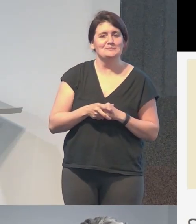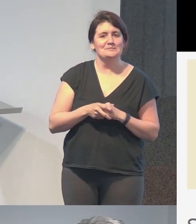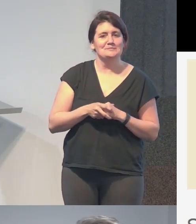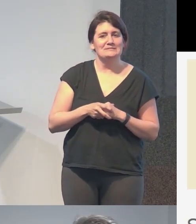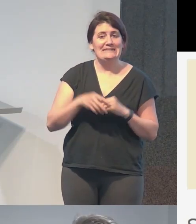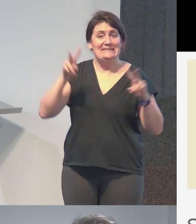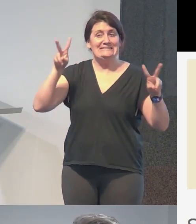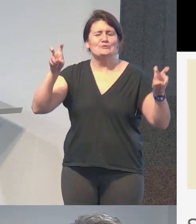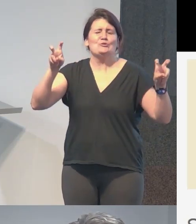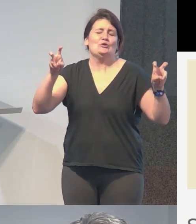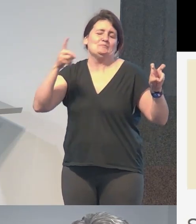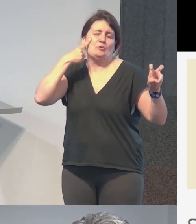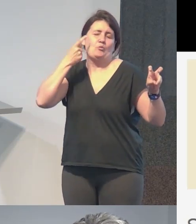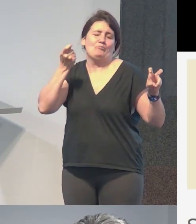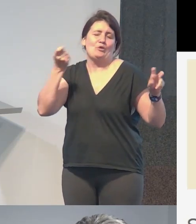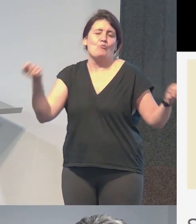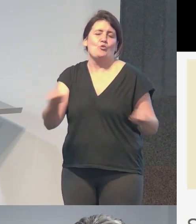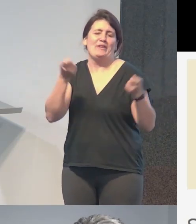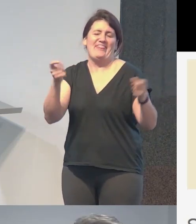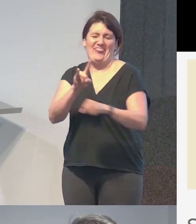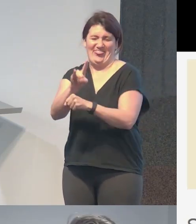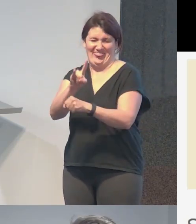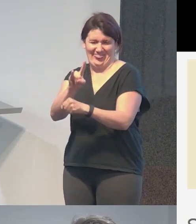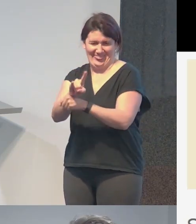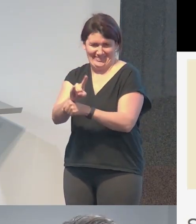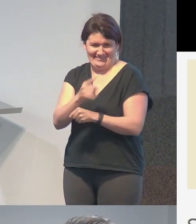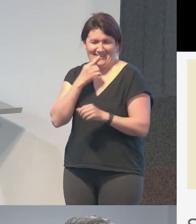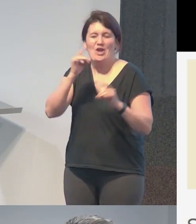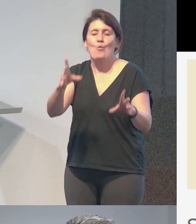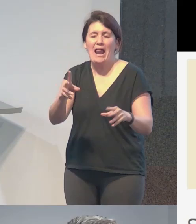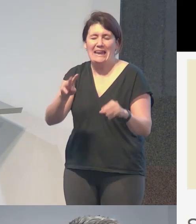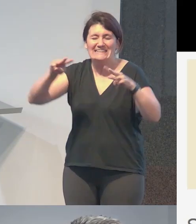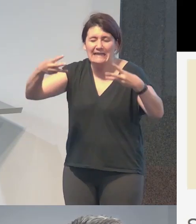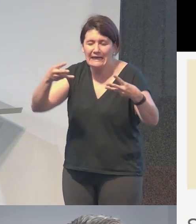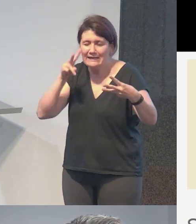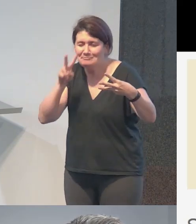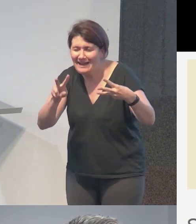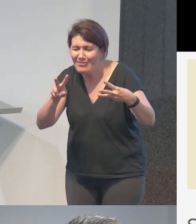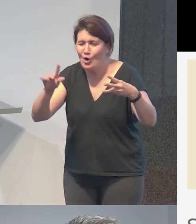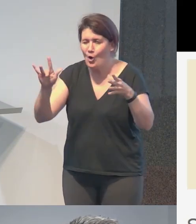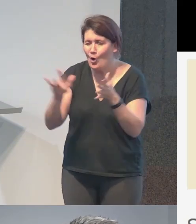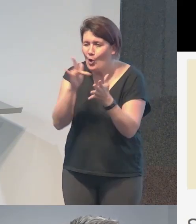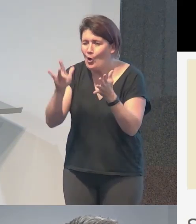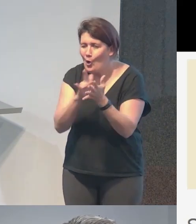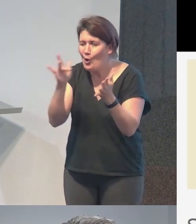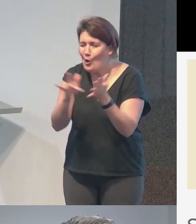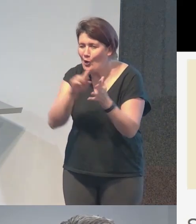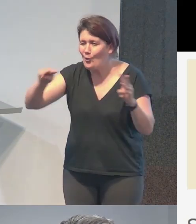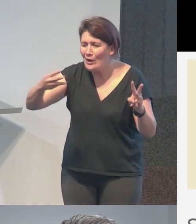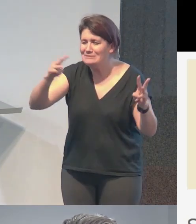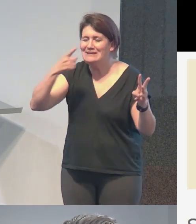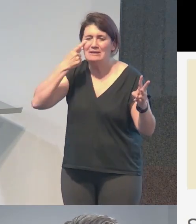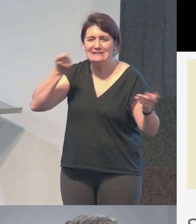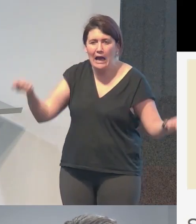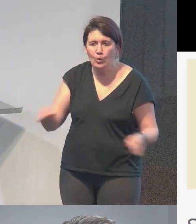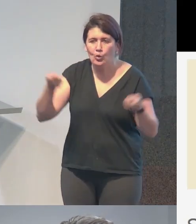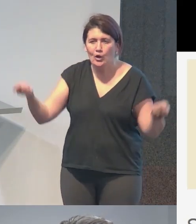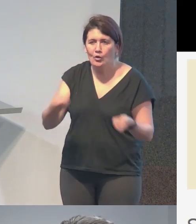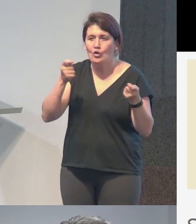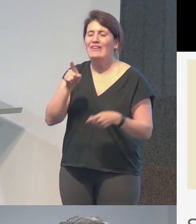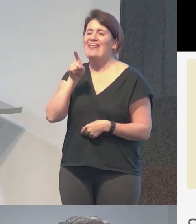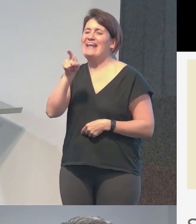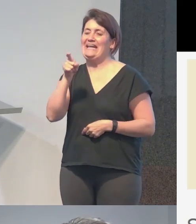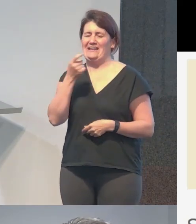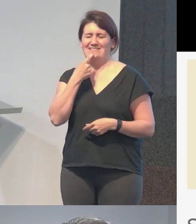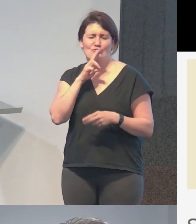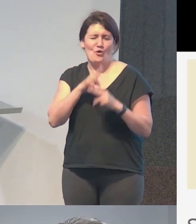es un poco publicidad engañosa, un poco como cuando estás en Internet mirando páginas web y te salen esos anuncios que llaman